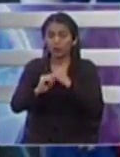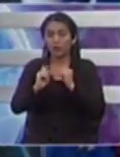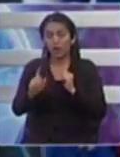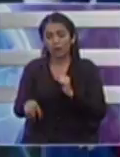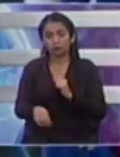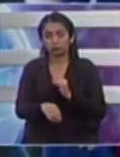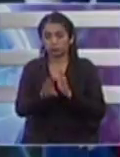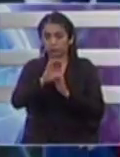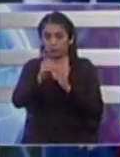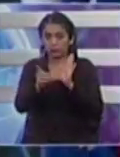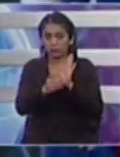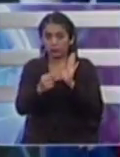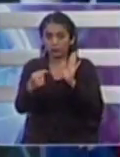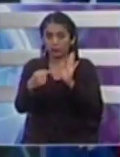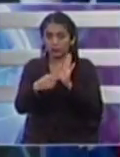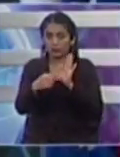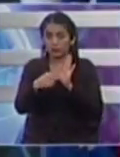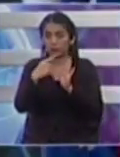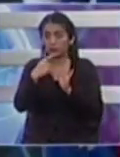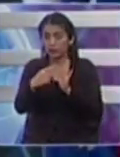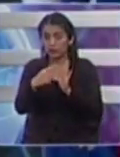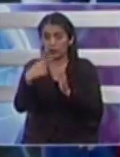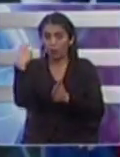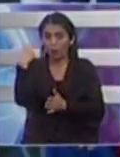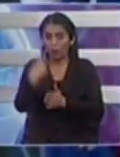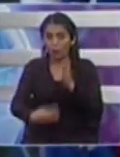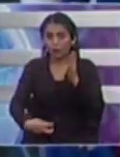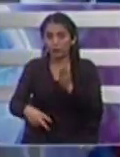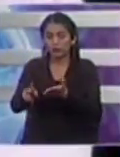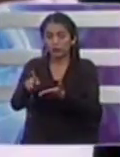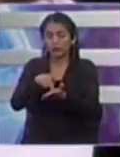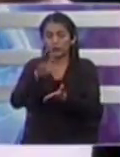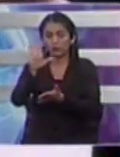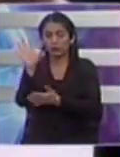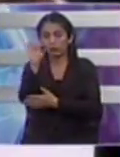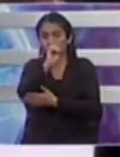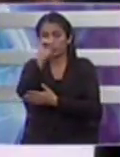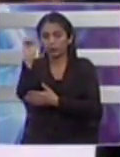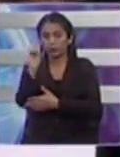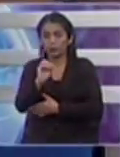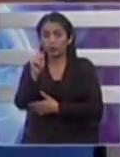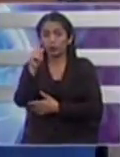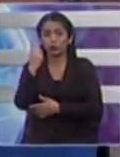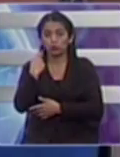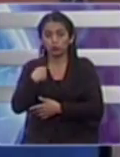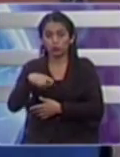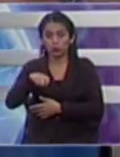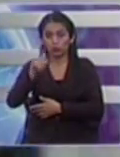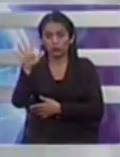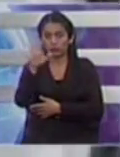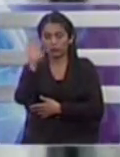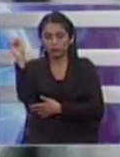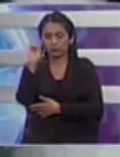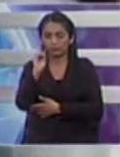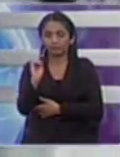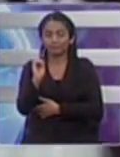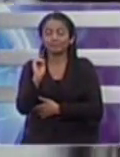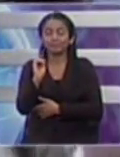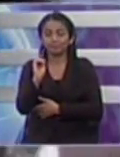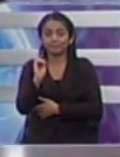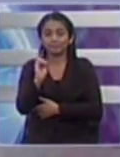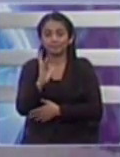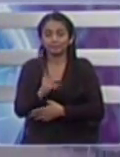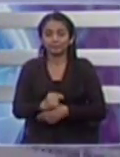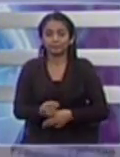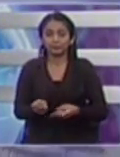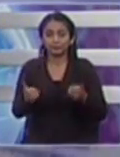la Democracia, que es el 50% de un salario básico. En tanto, los elementos de la Policía Nacional, además de vigilar que